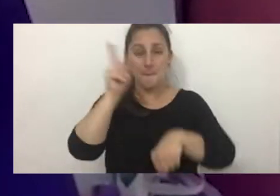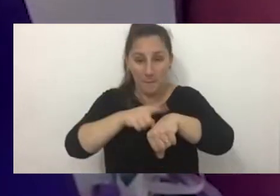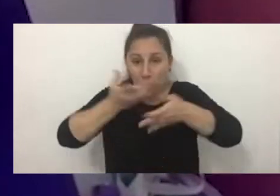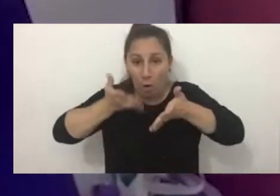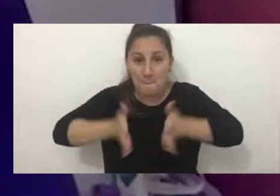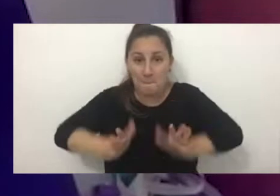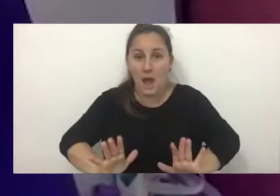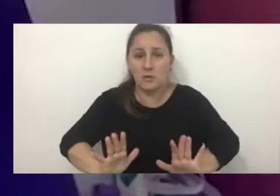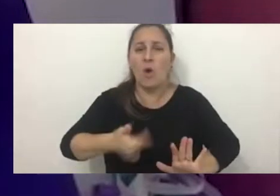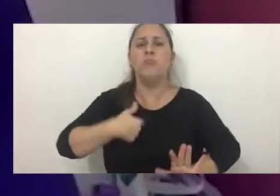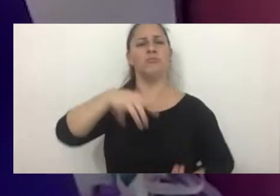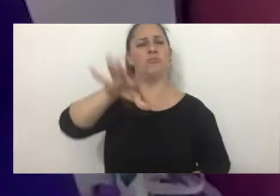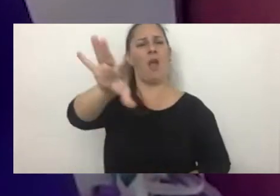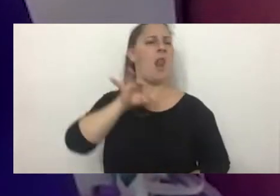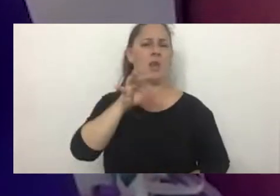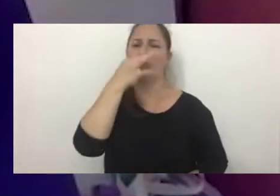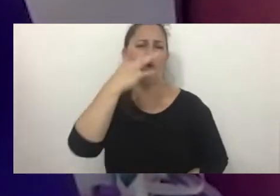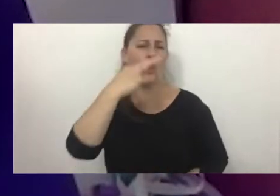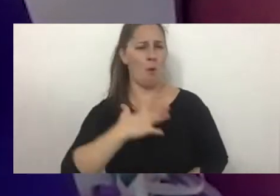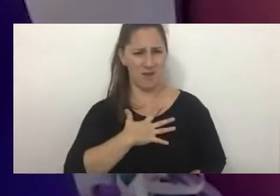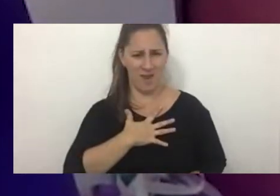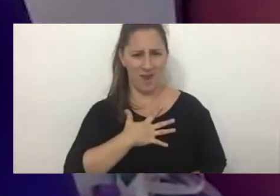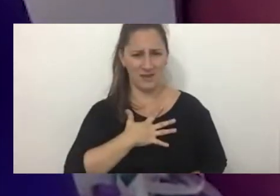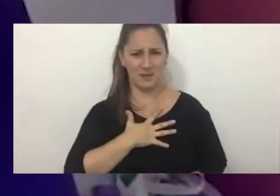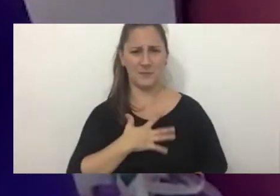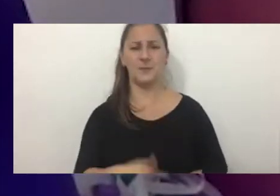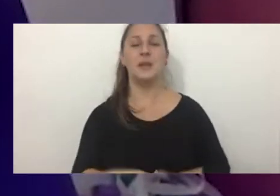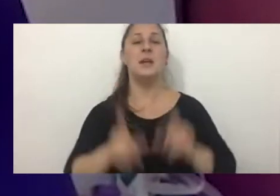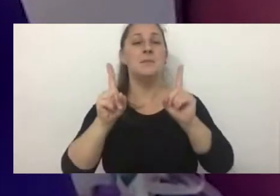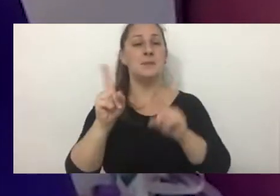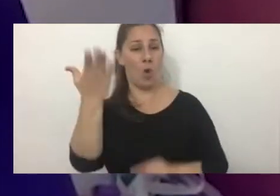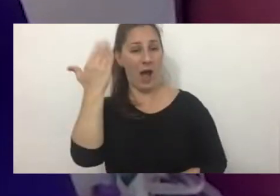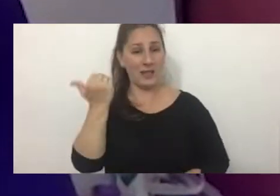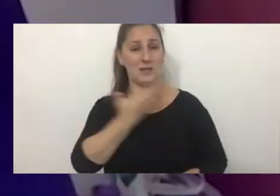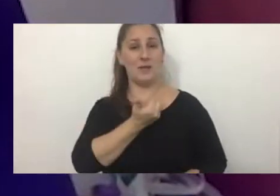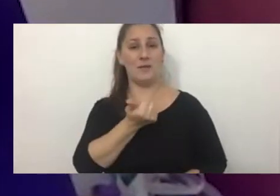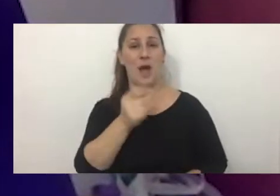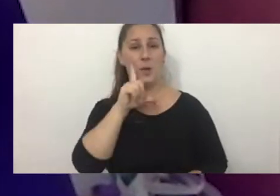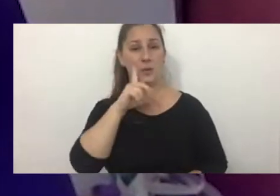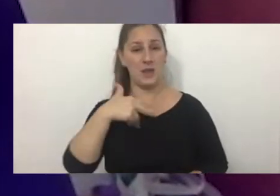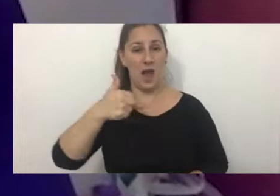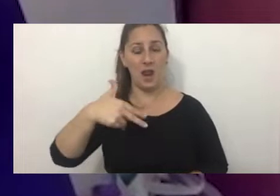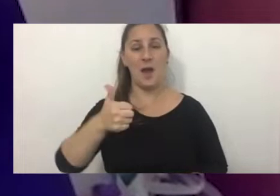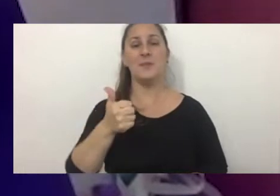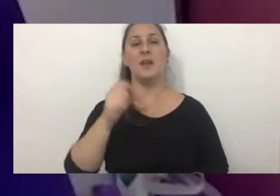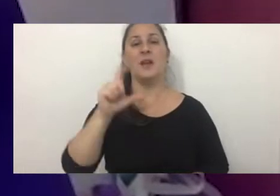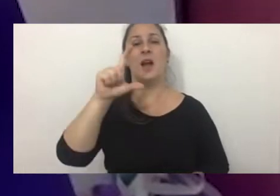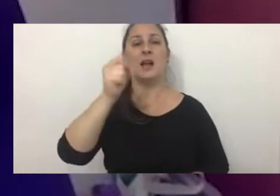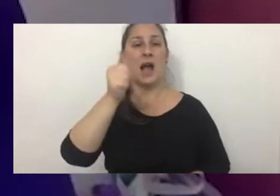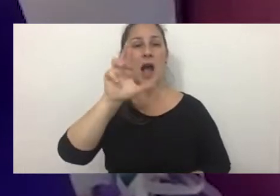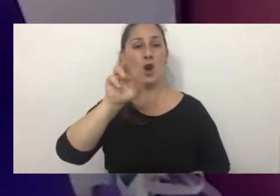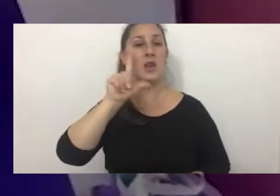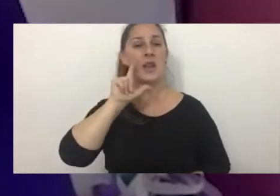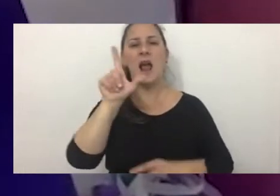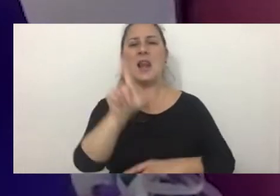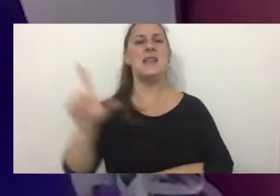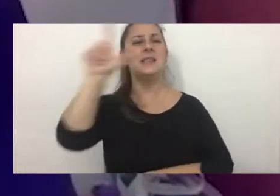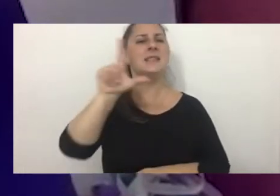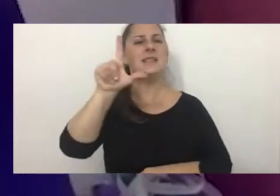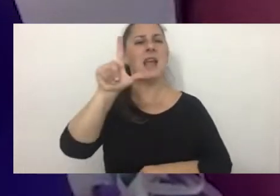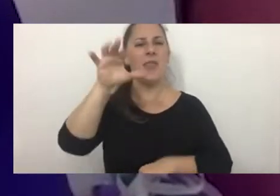con la mayor información posible, que eso es lo principal, ¿no? En este caso, la información. Brindar información